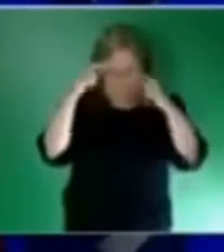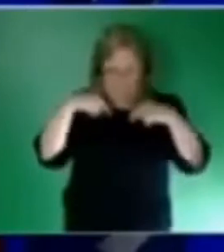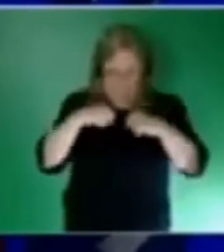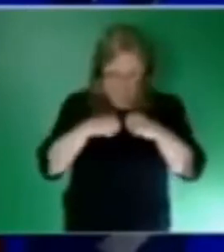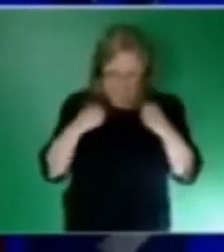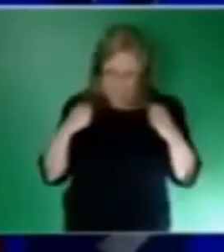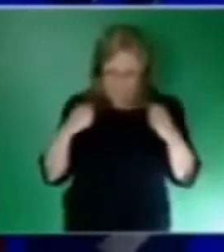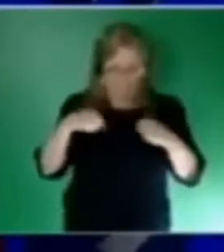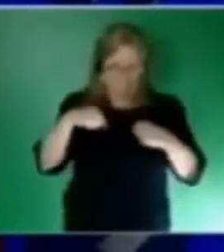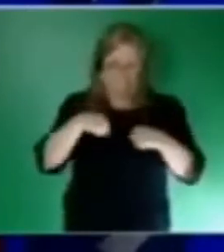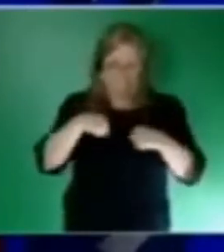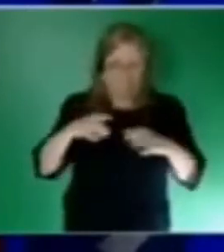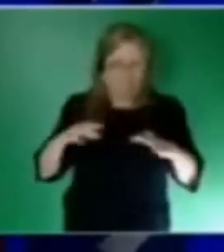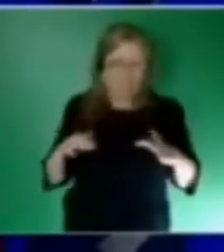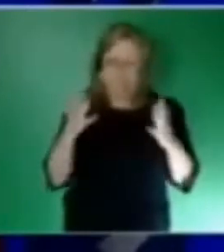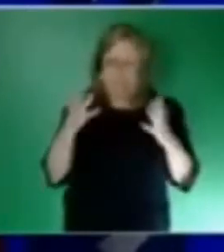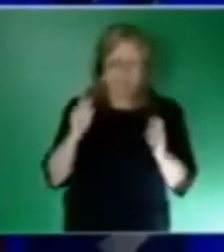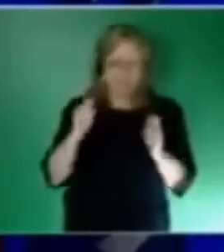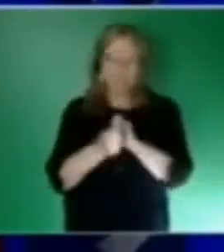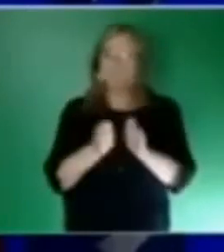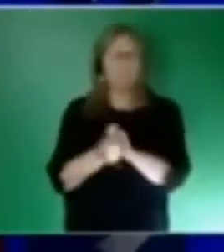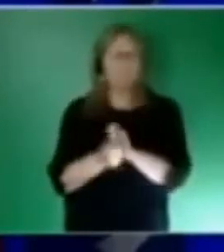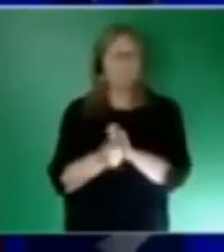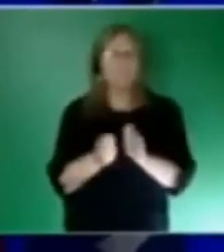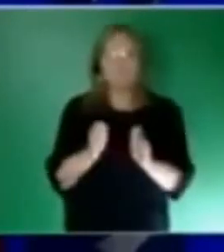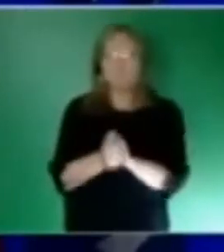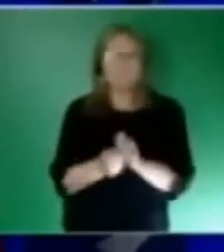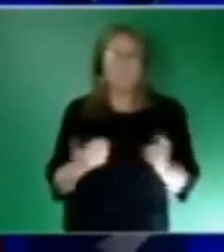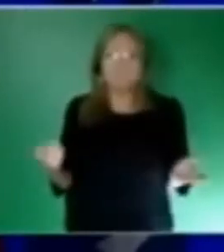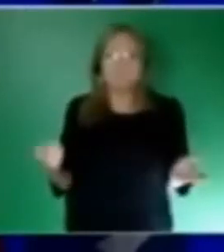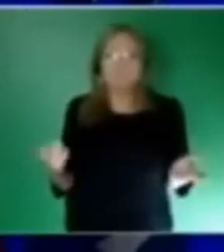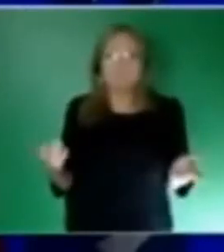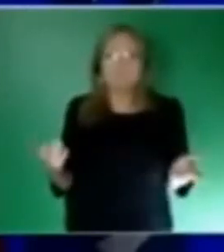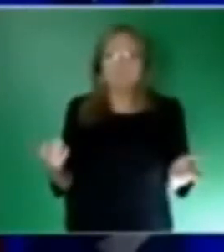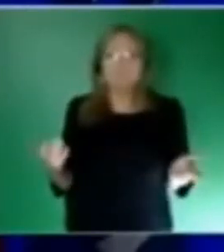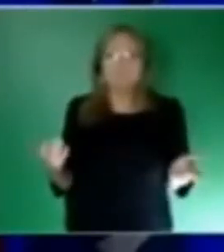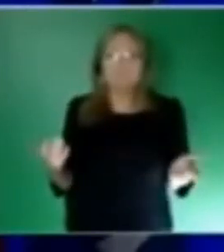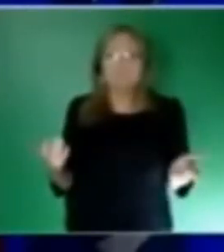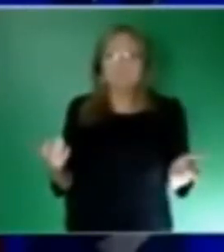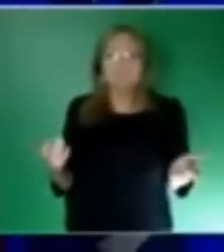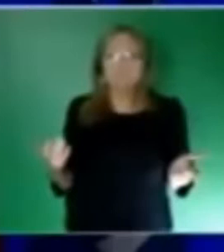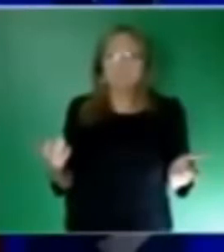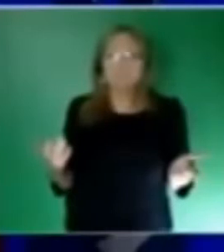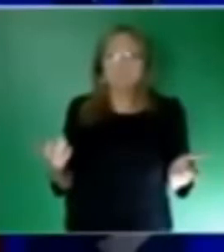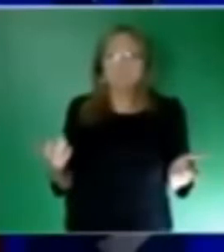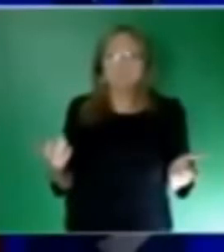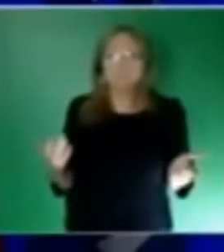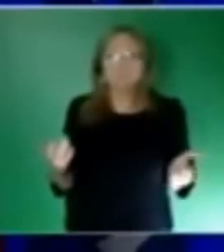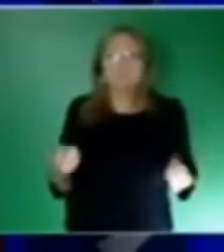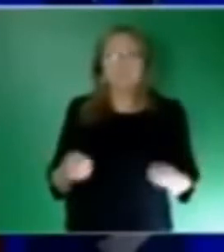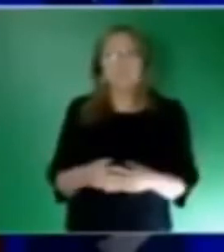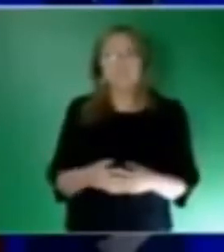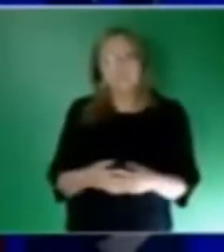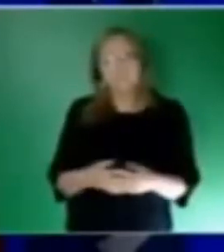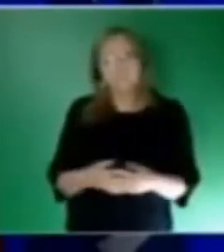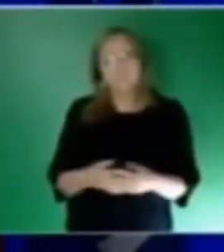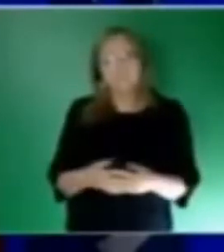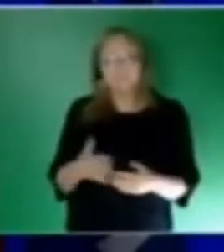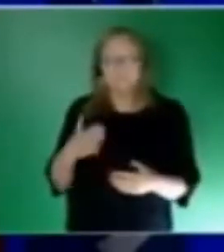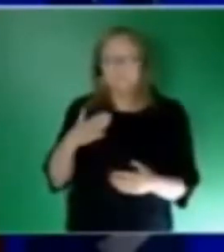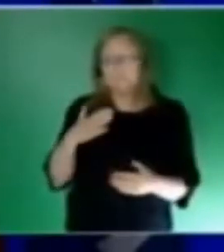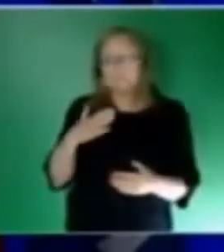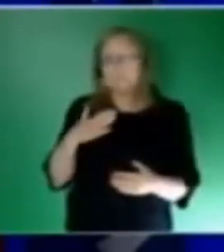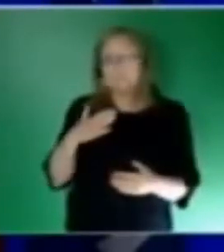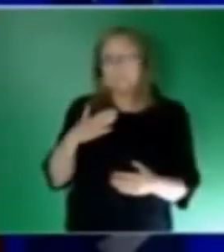pertenezco a un pequeño país muy bien dotado de recursos naturales para vivir en mi país hay 3 millones de